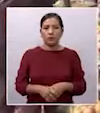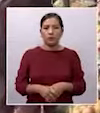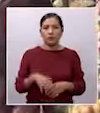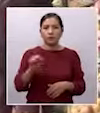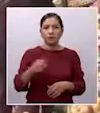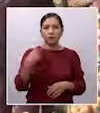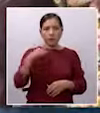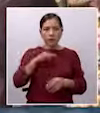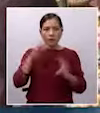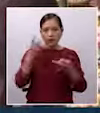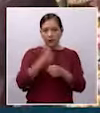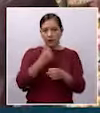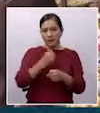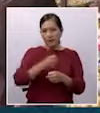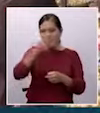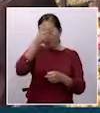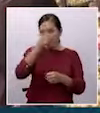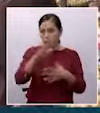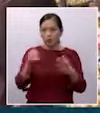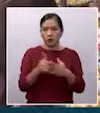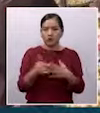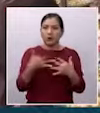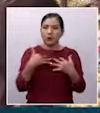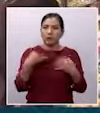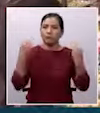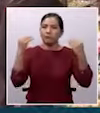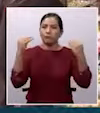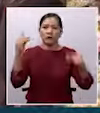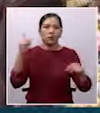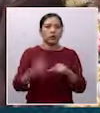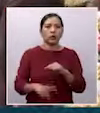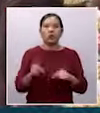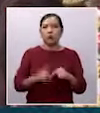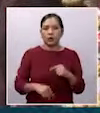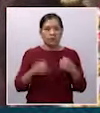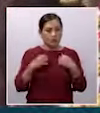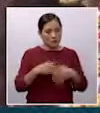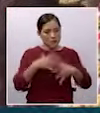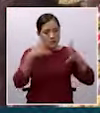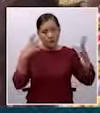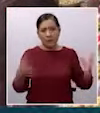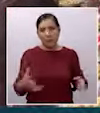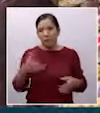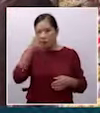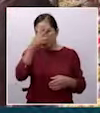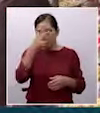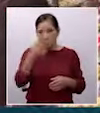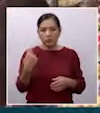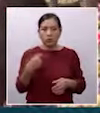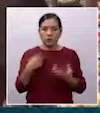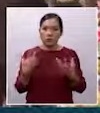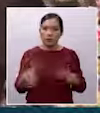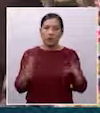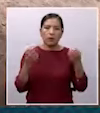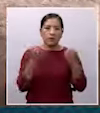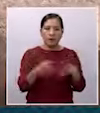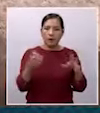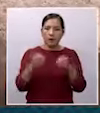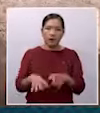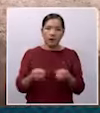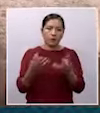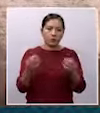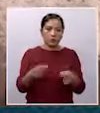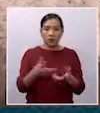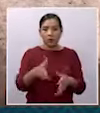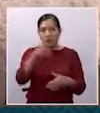Porque el sector avícola está siendo bastante golpeado por estos conflictos. Hemos sufrido pérdidas,